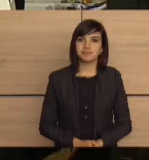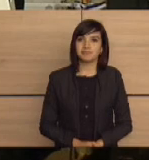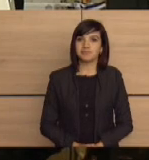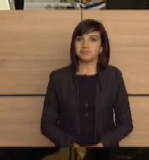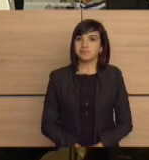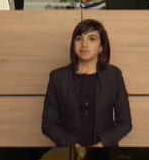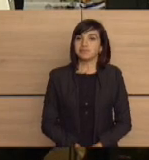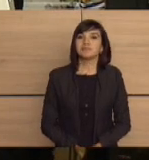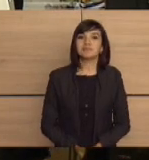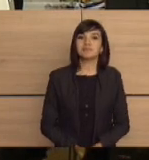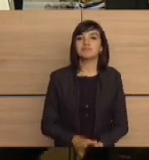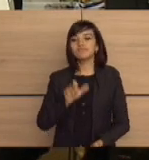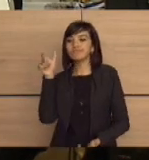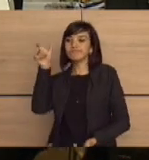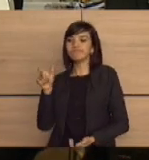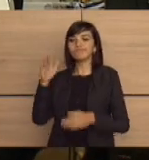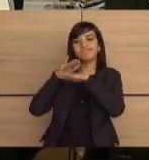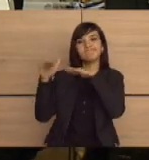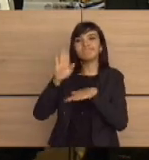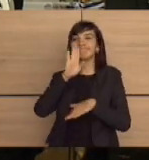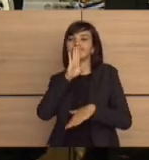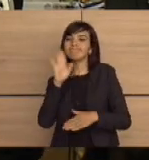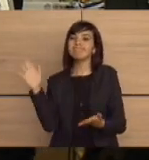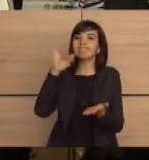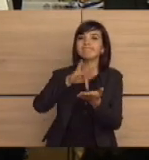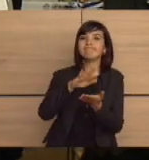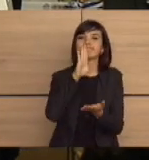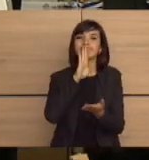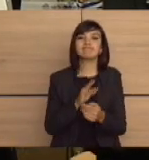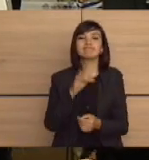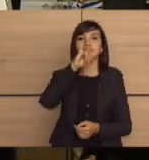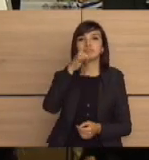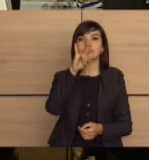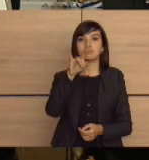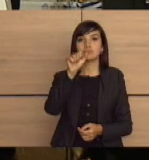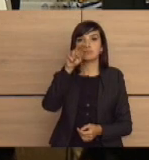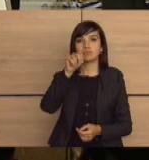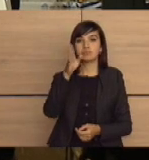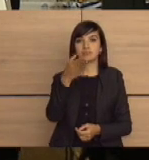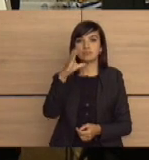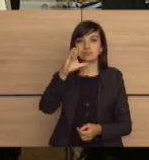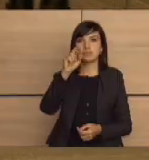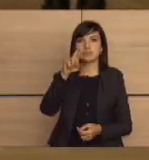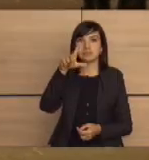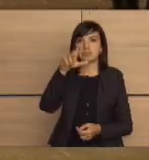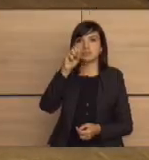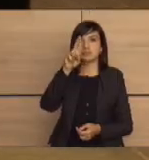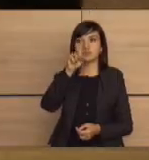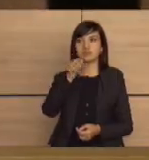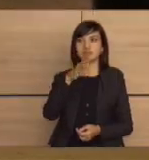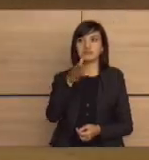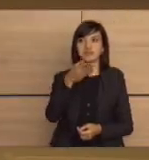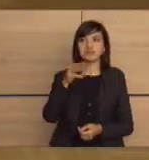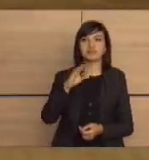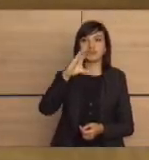Y también estará en este primer conversatorio Juan Carlos Muchavisoy Chindoy. Juan Carlos es